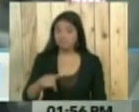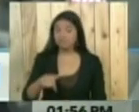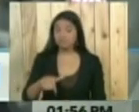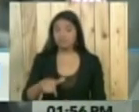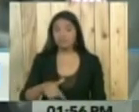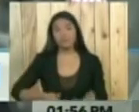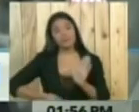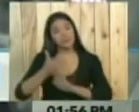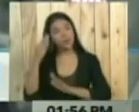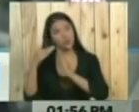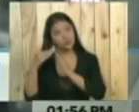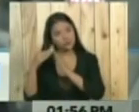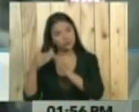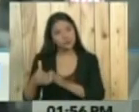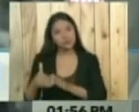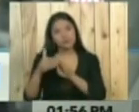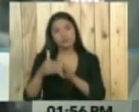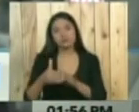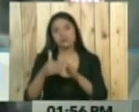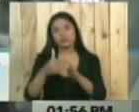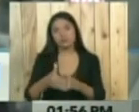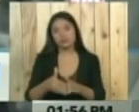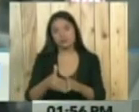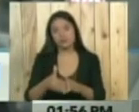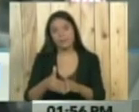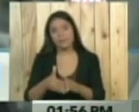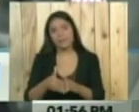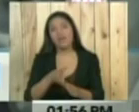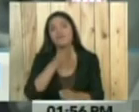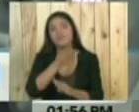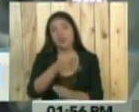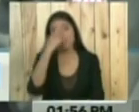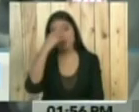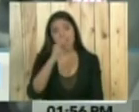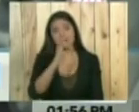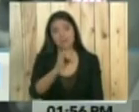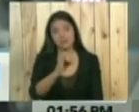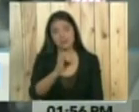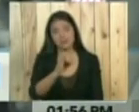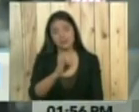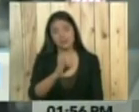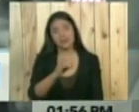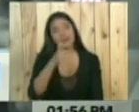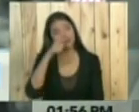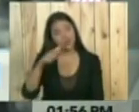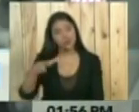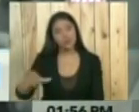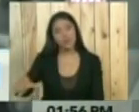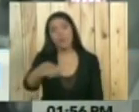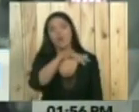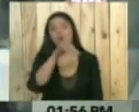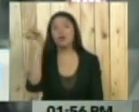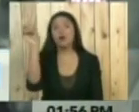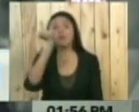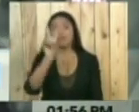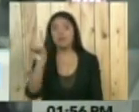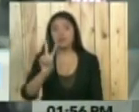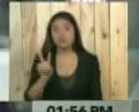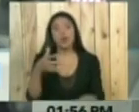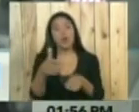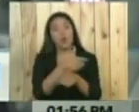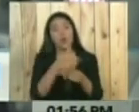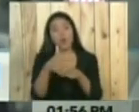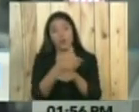zarpamos la misión Expedición Los Cayos a la República de Haití en nombre de nuestro pueblo de Venezuela, en nombre de nuestro